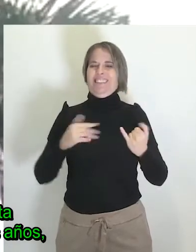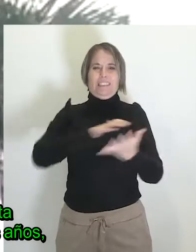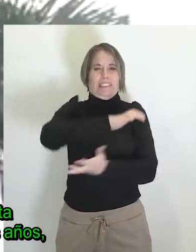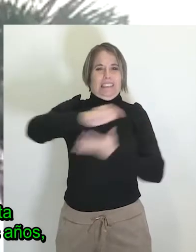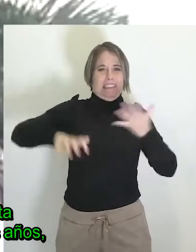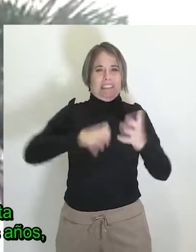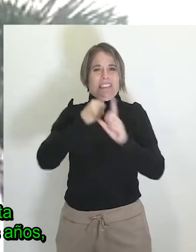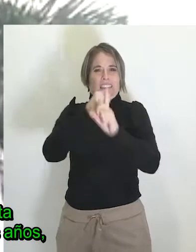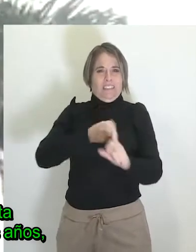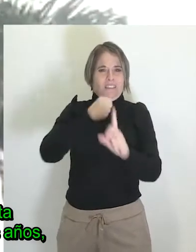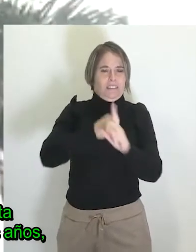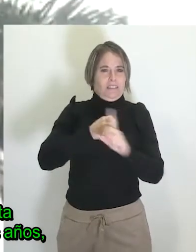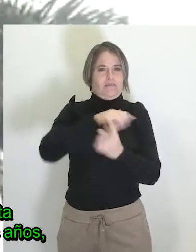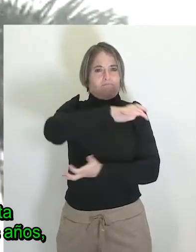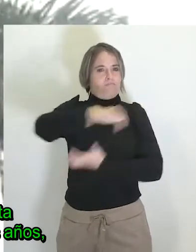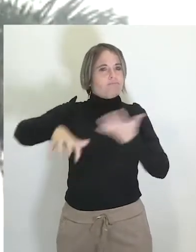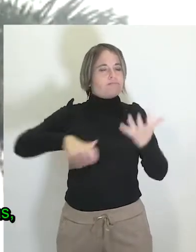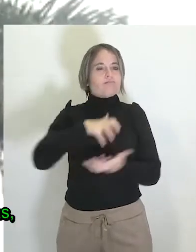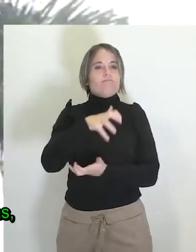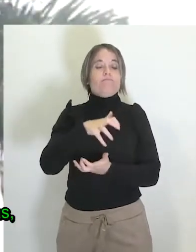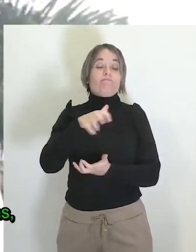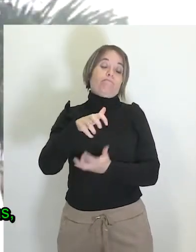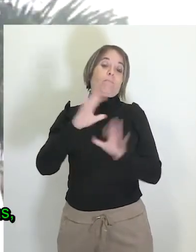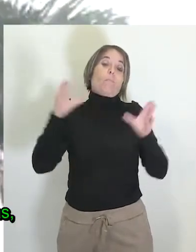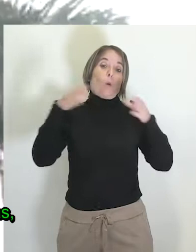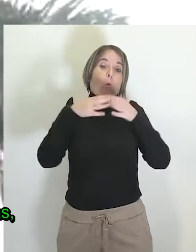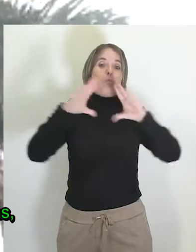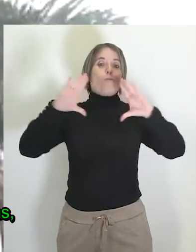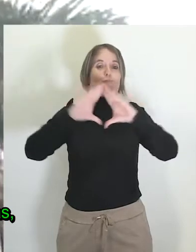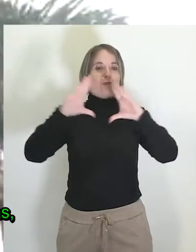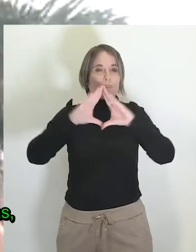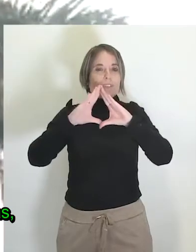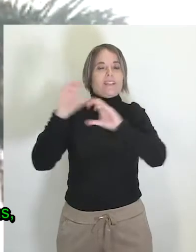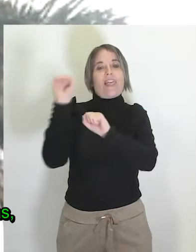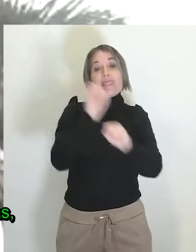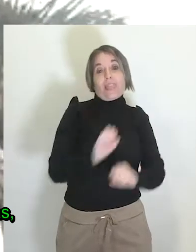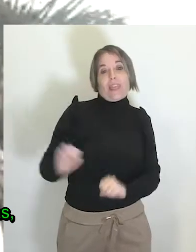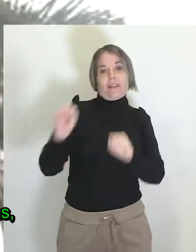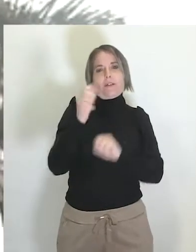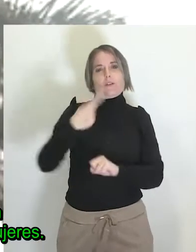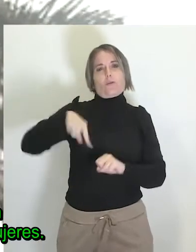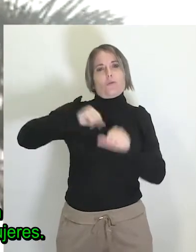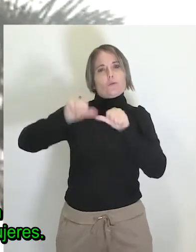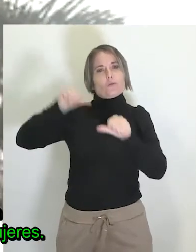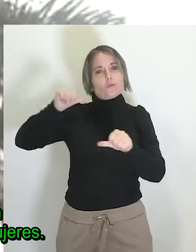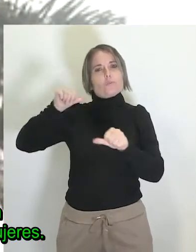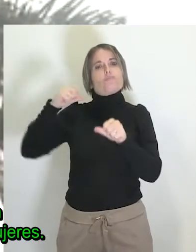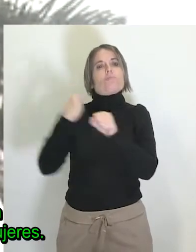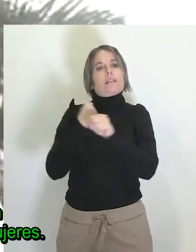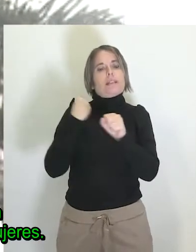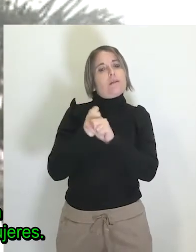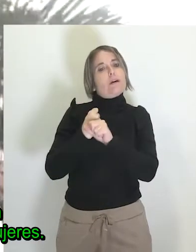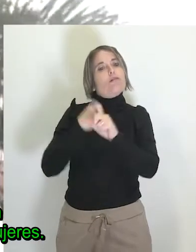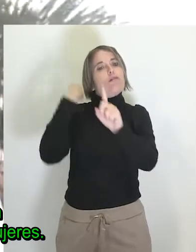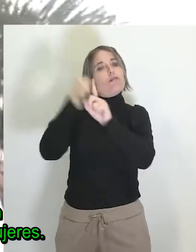más violenta que hemos tenido en los últimos años, las feministas, las defensoras, veníamos realizando una labor